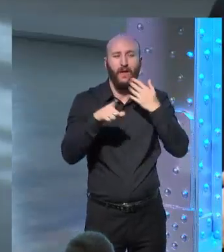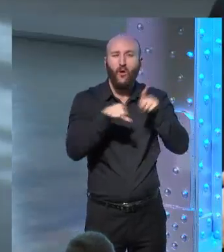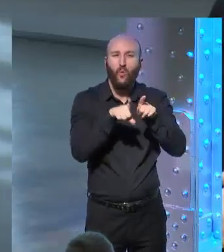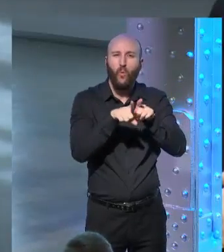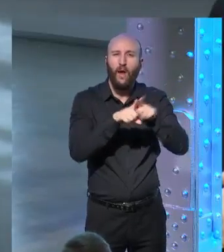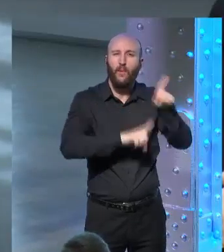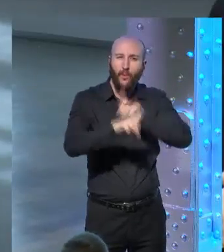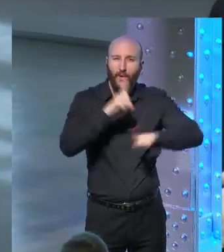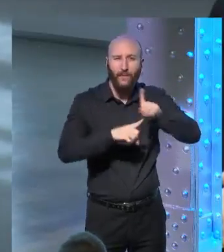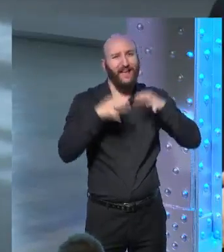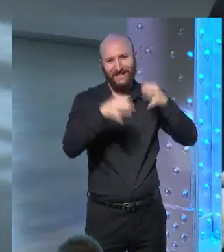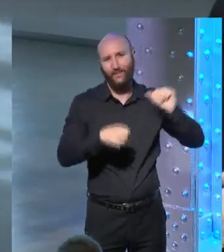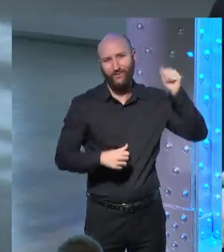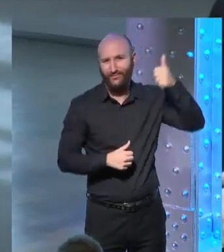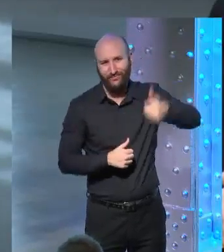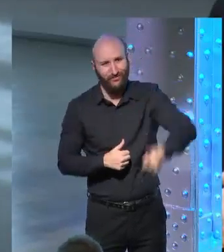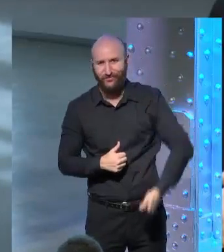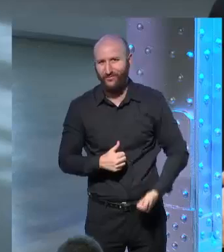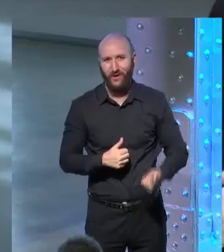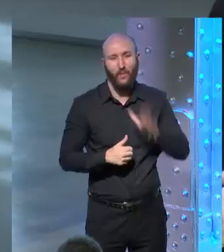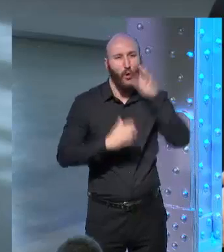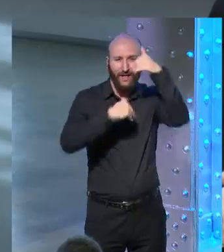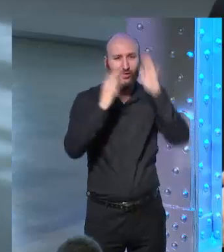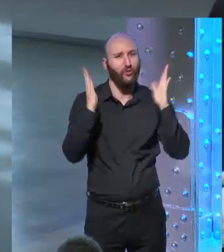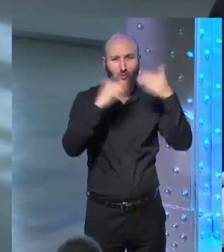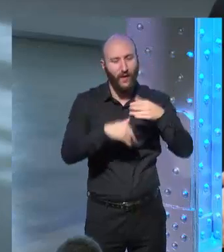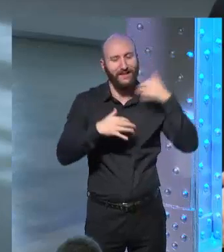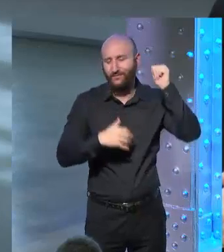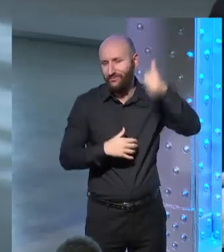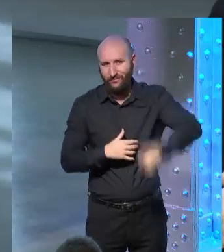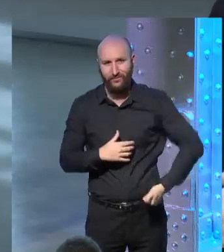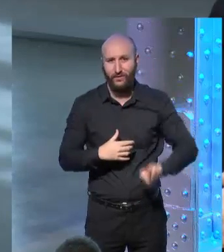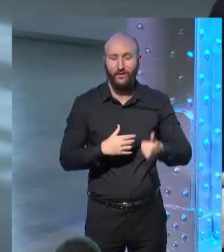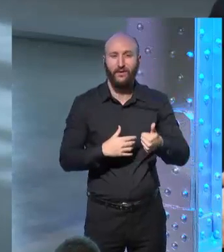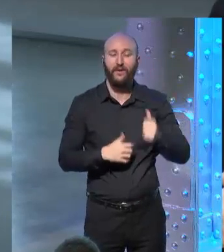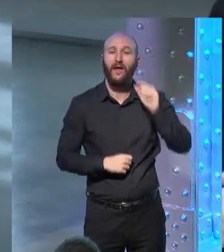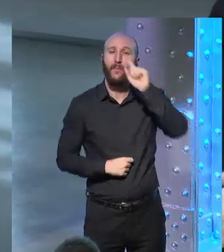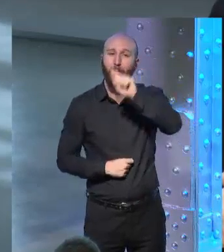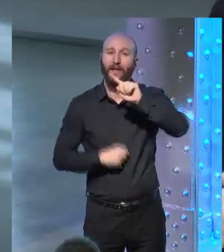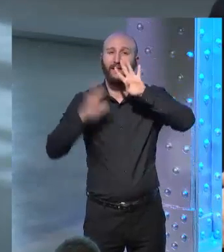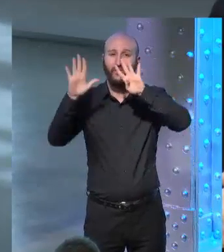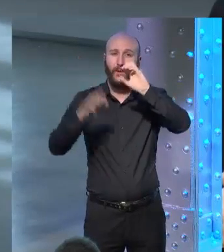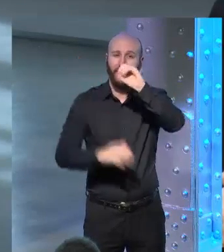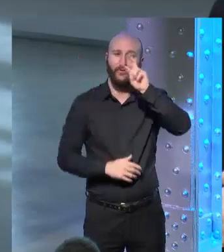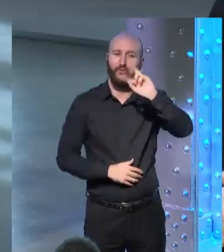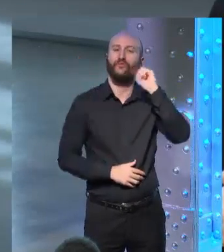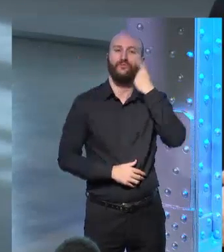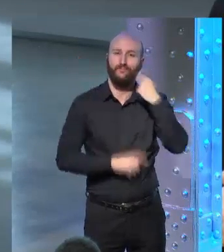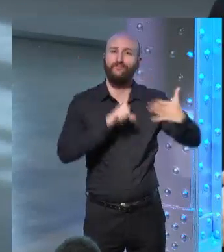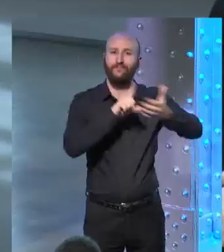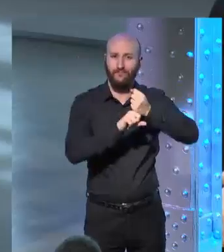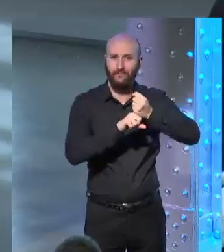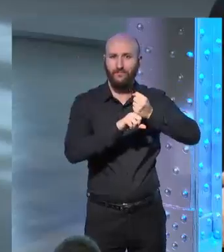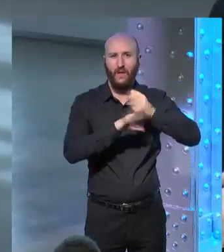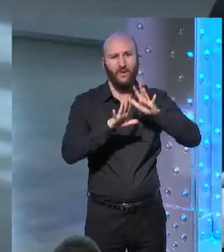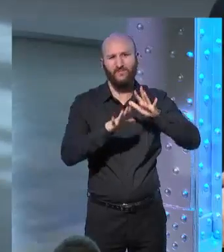atención existe, ha existido desde siempre, fue descrito en 1902, pero hay anteriores cosas,